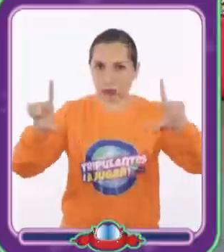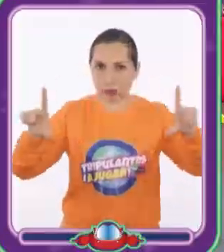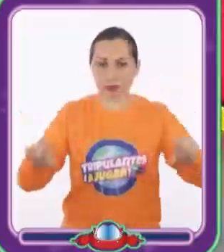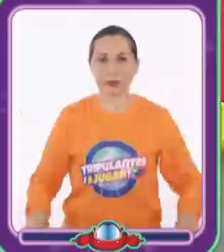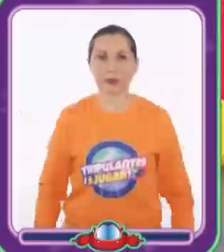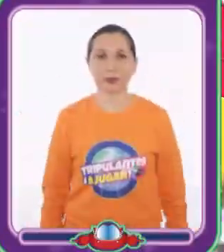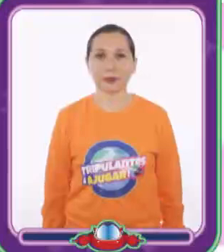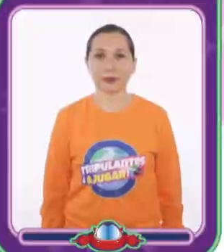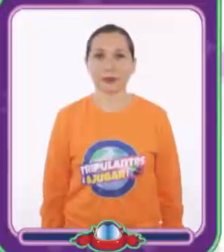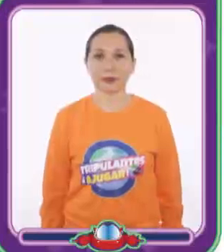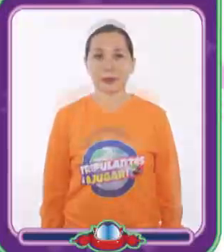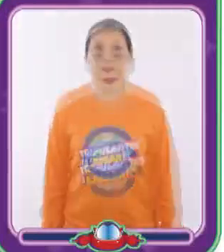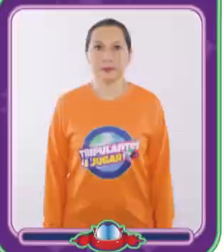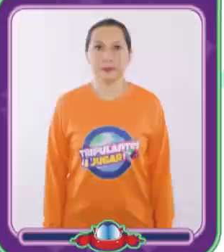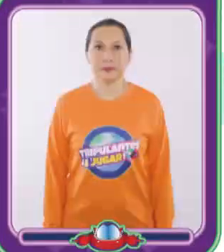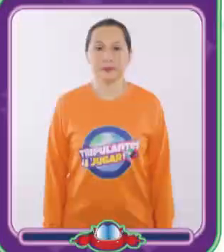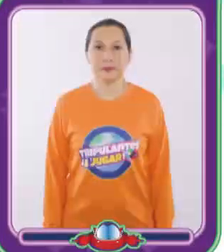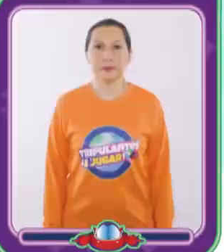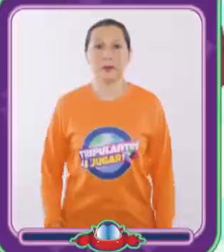a la pantalla.